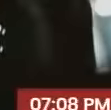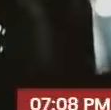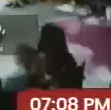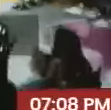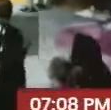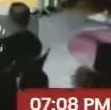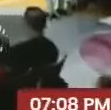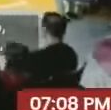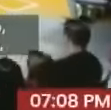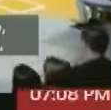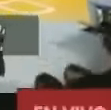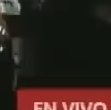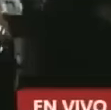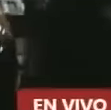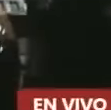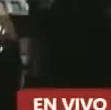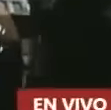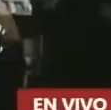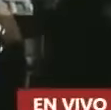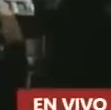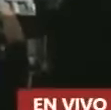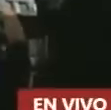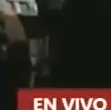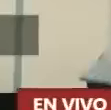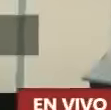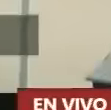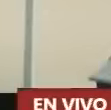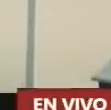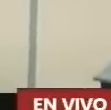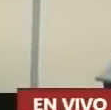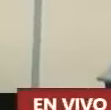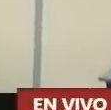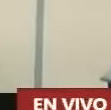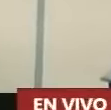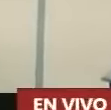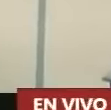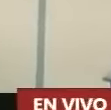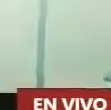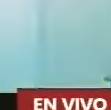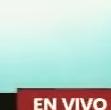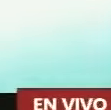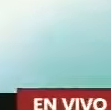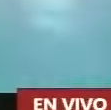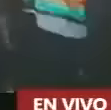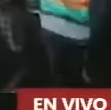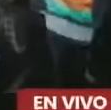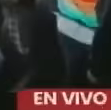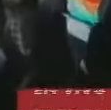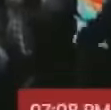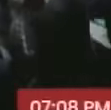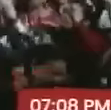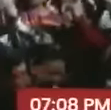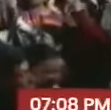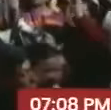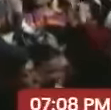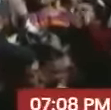claro, poderoso, y la voz de Venezuela se va a hacer una sola. ¡Que viva Venezuela! Seguidamente, este